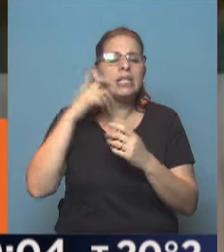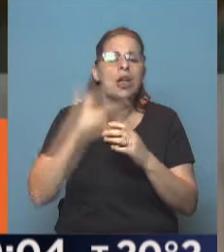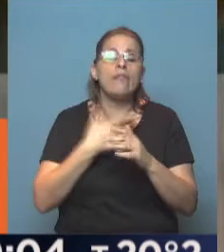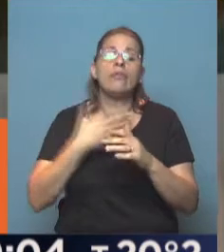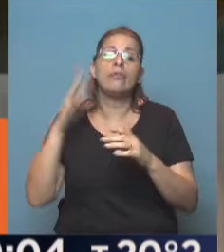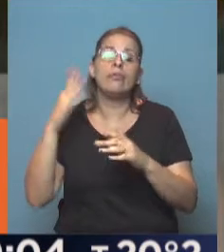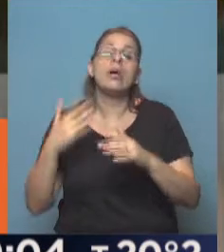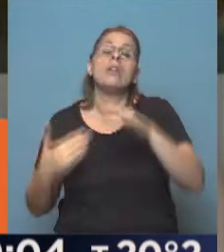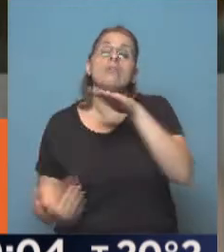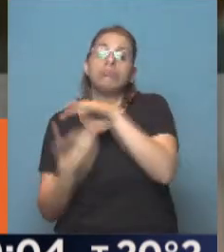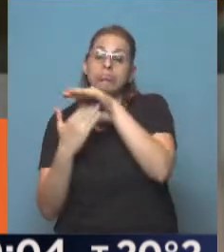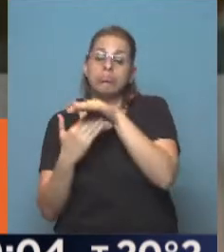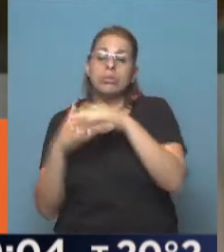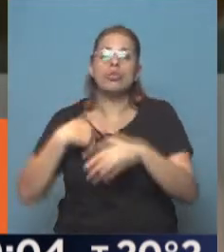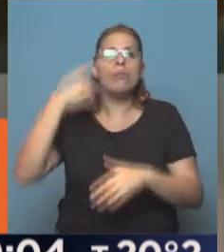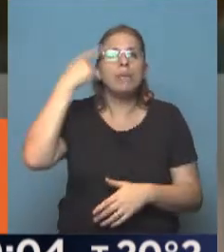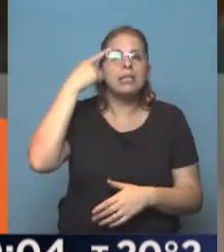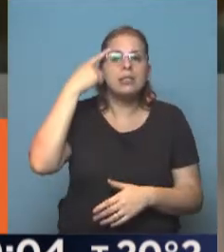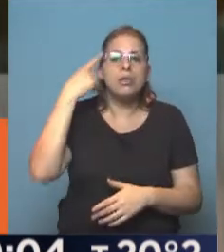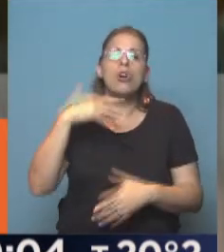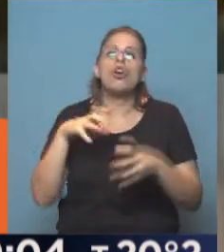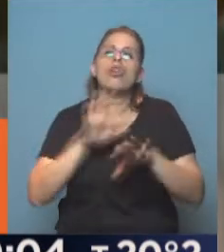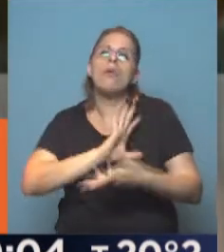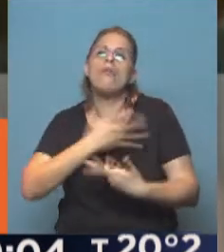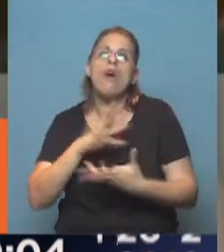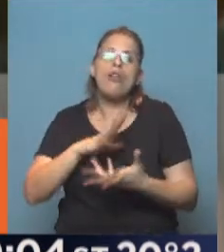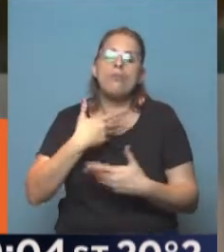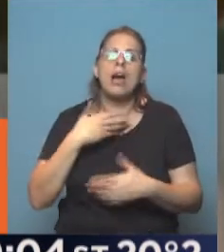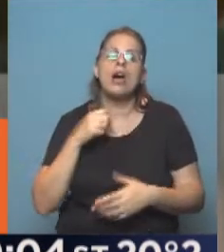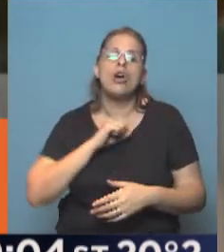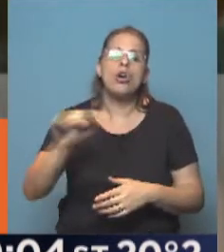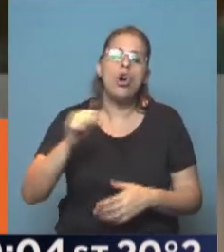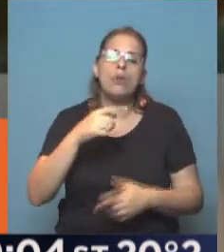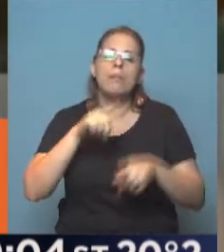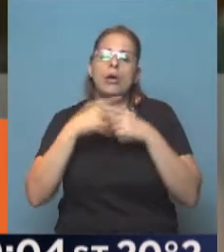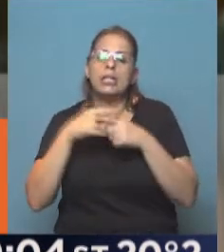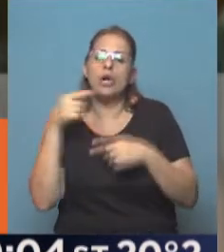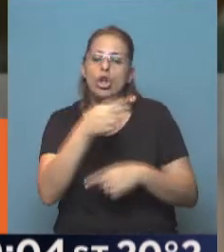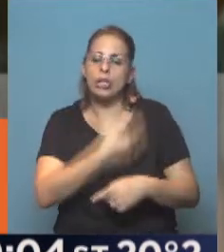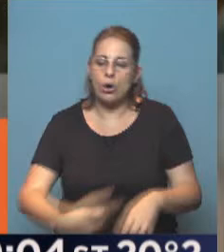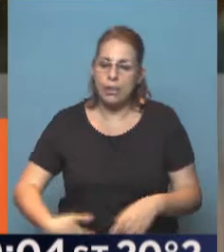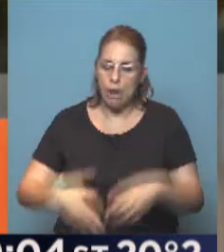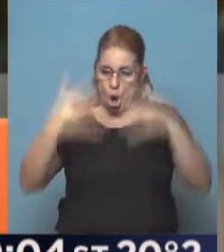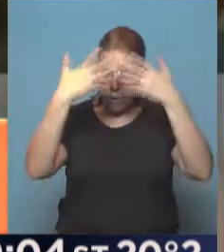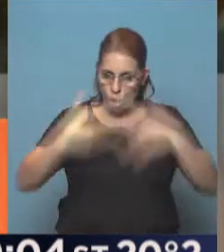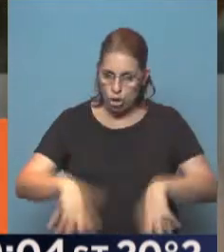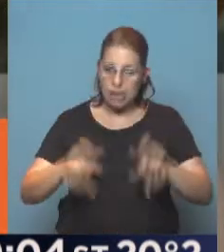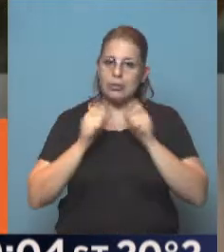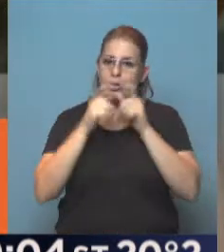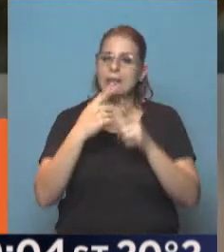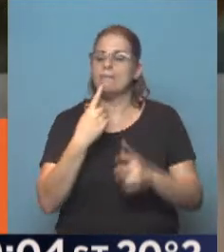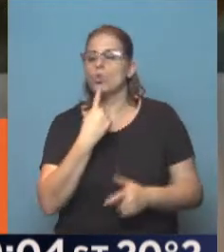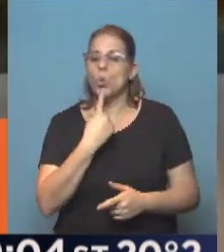para, creo yo, aceptarle un golpe político al gobierno en un proyecto que genera muchas